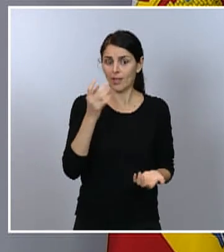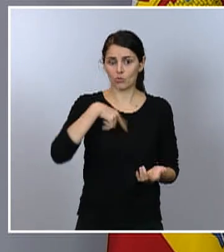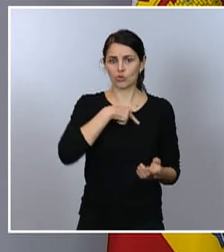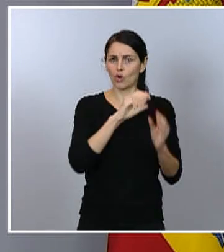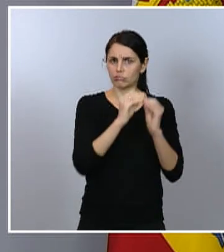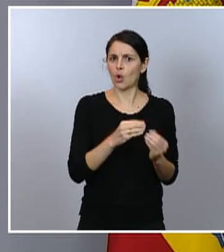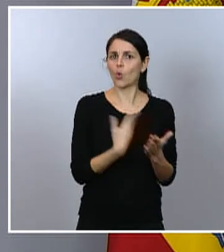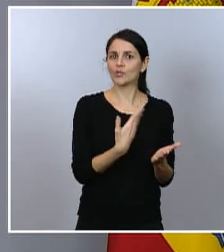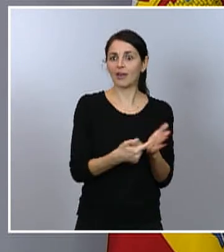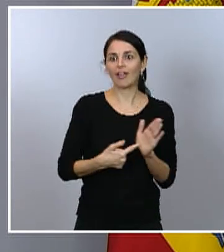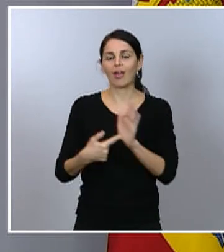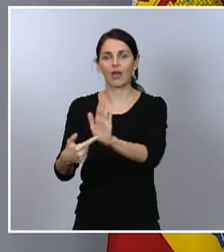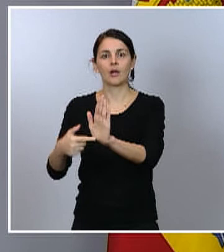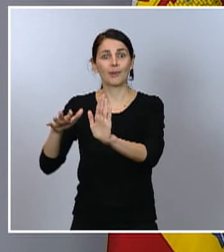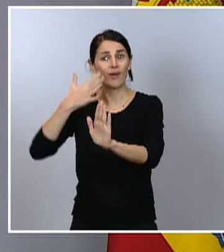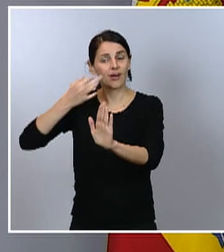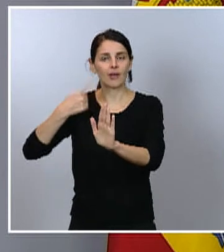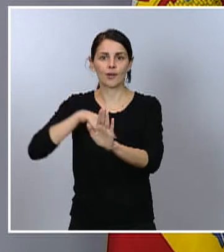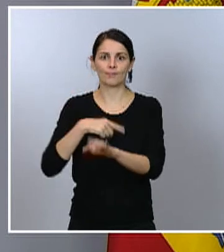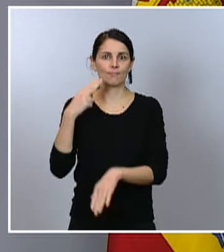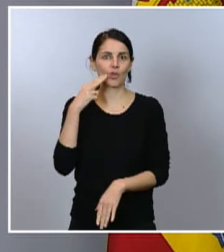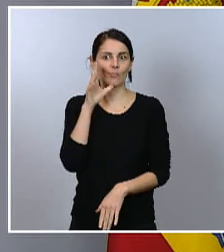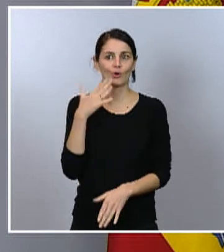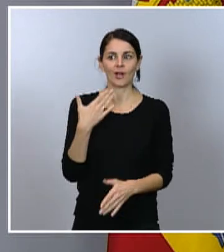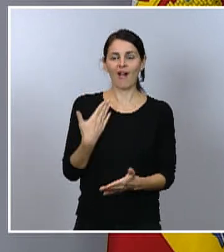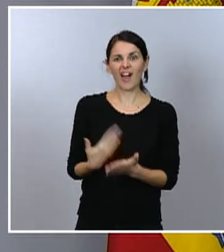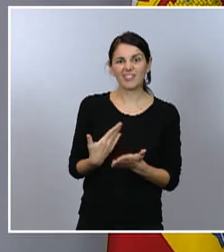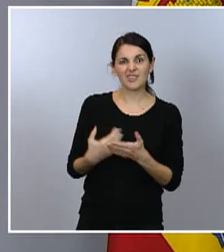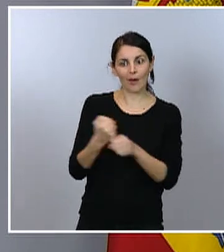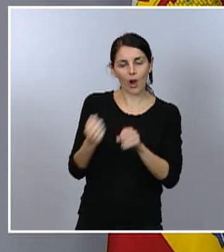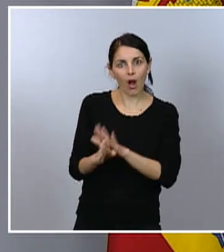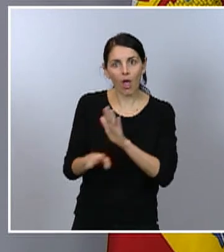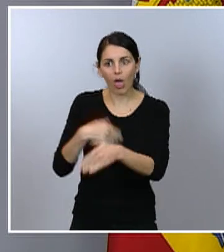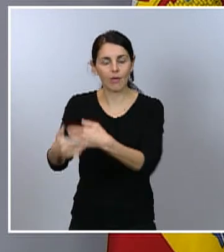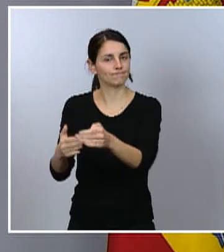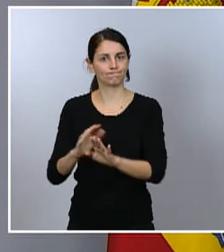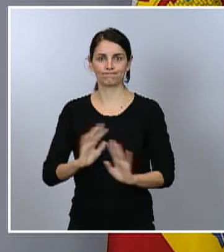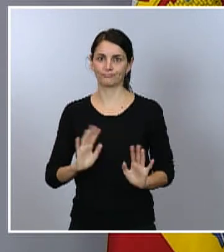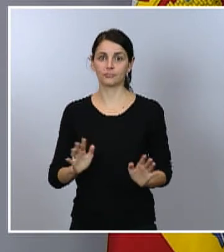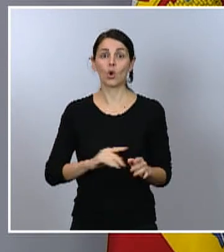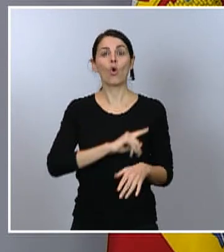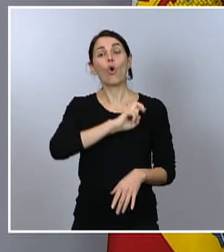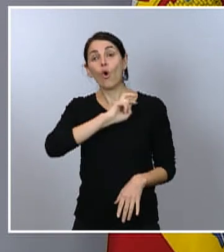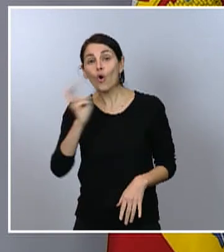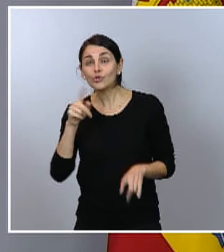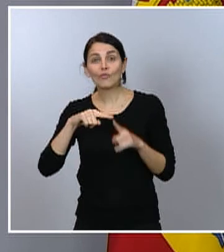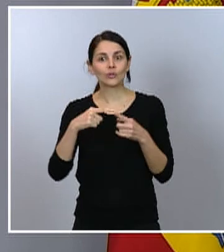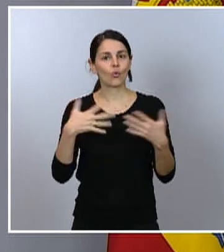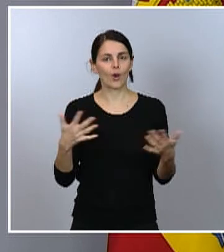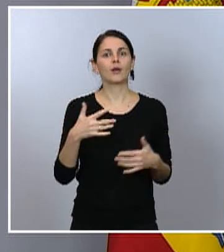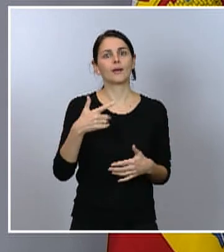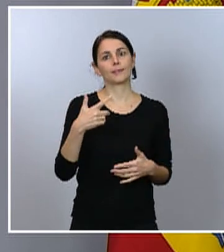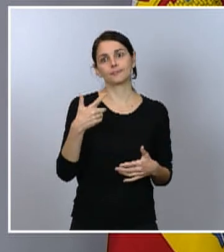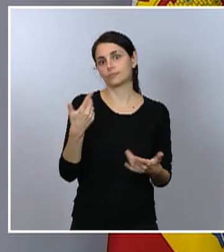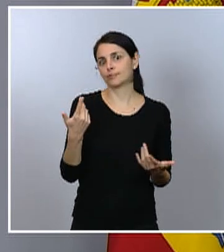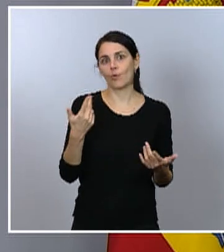estabilidad laboral que necesitan. Hay personas que tienen fobia a la pandemia. La población está cansada de todo lo que está suponiendo